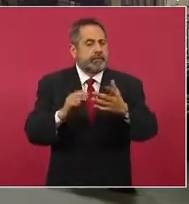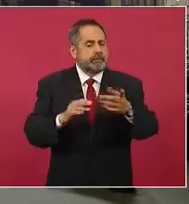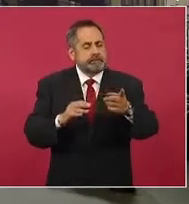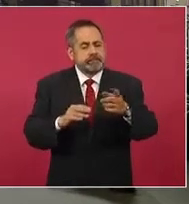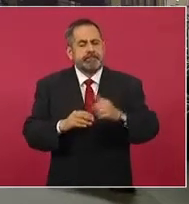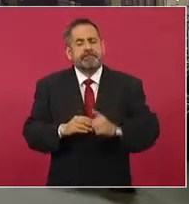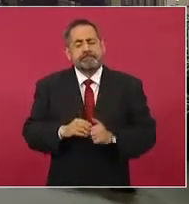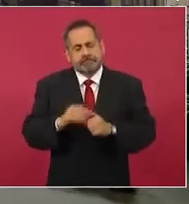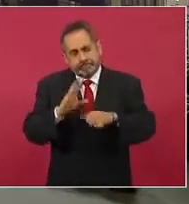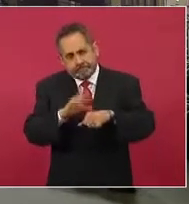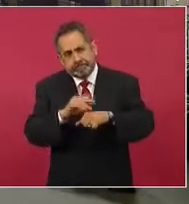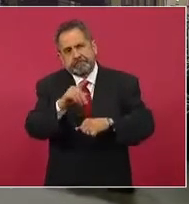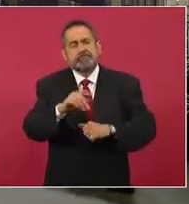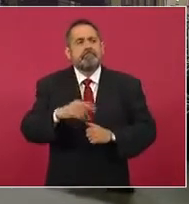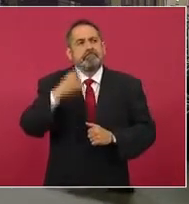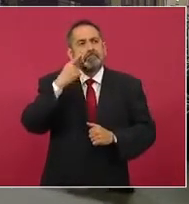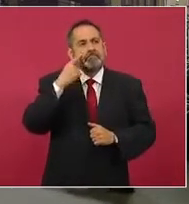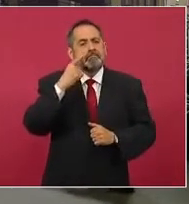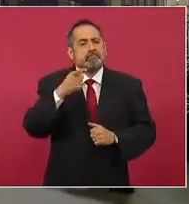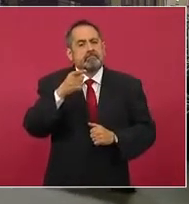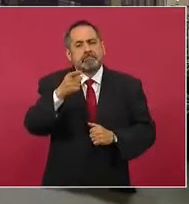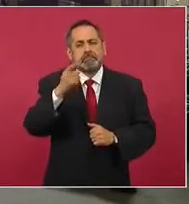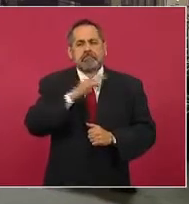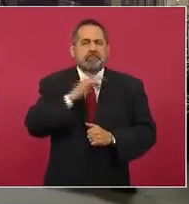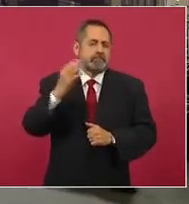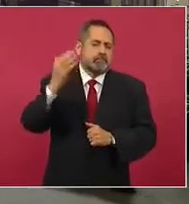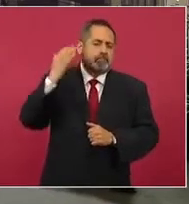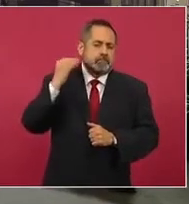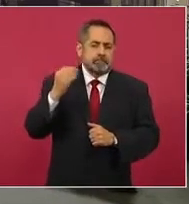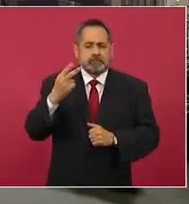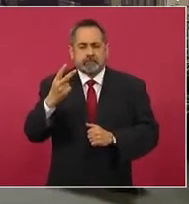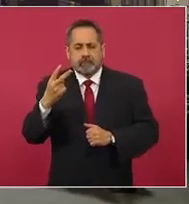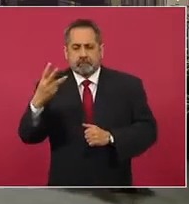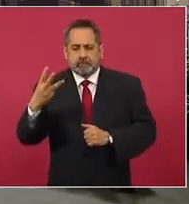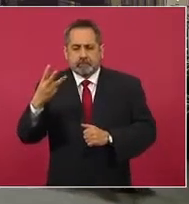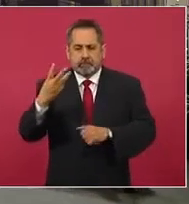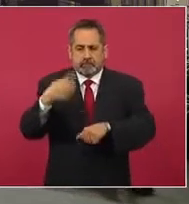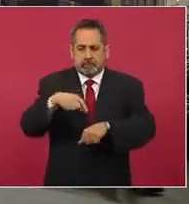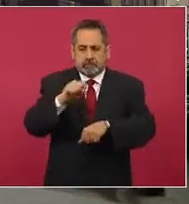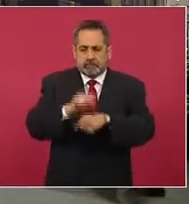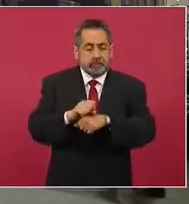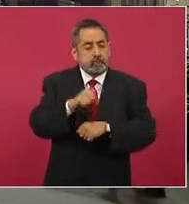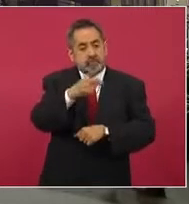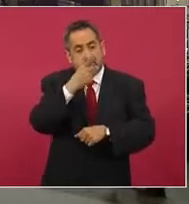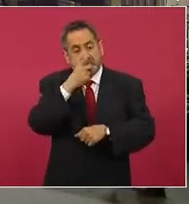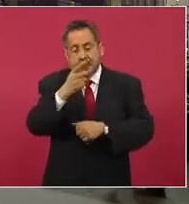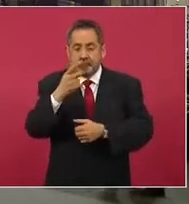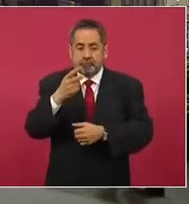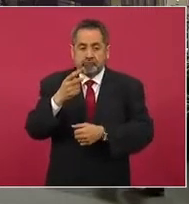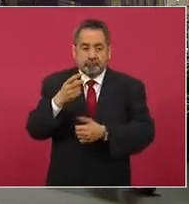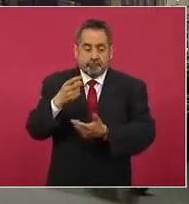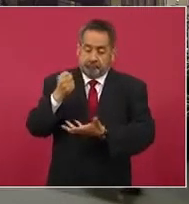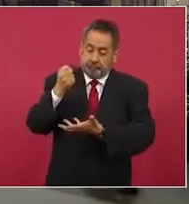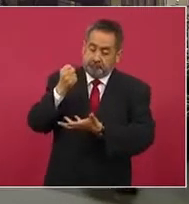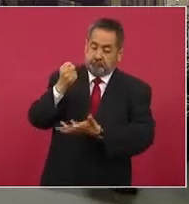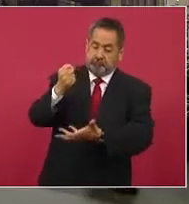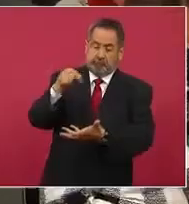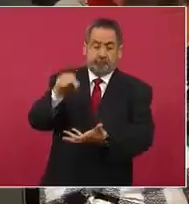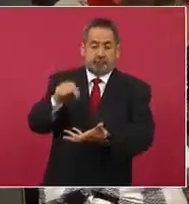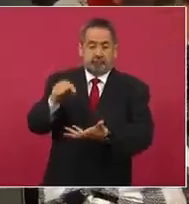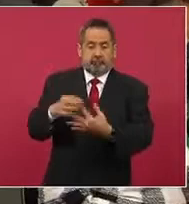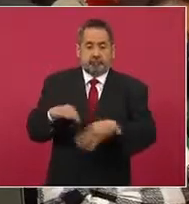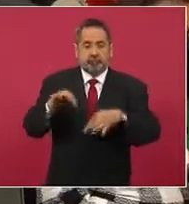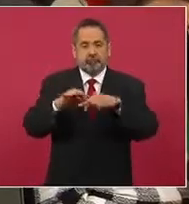hace aproximadamente unas 2 o 3 semanas comentó que se iba a destinar un presupuesto especial para estos